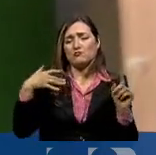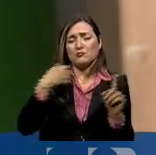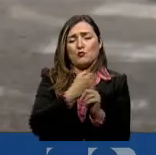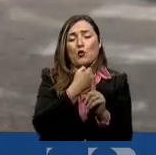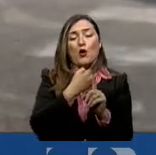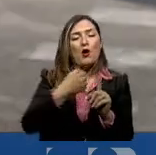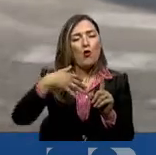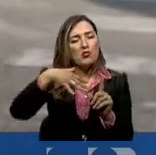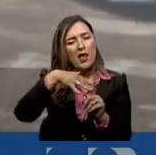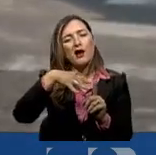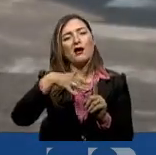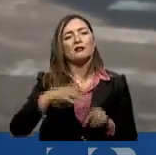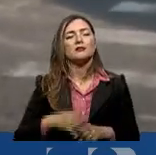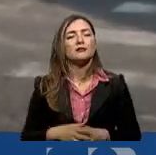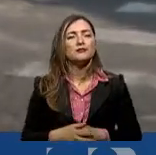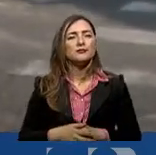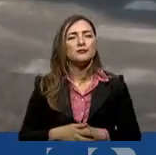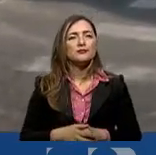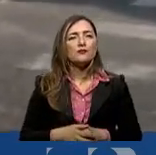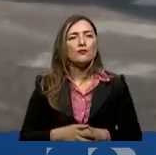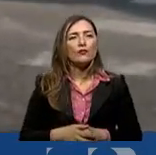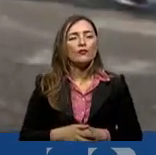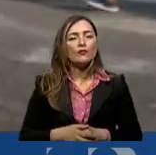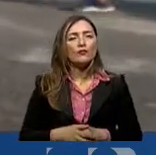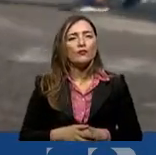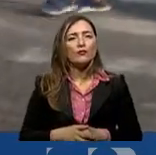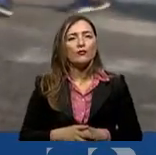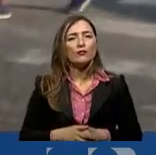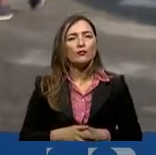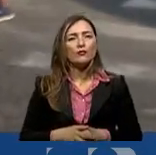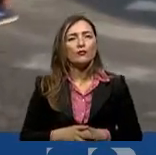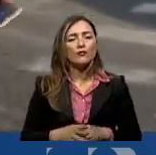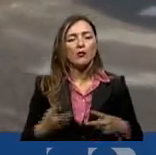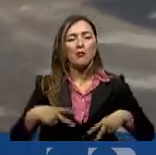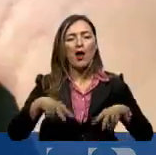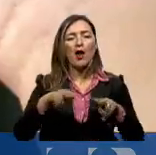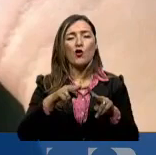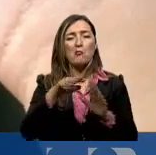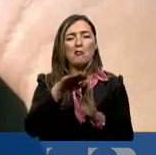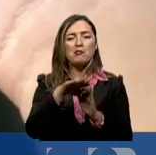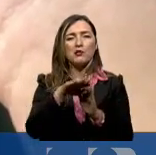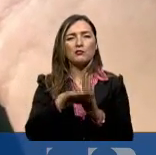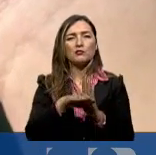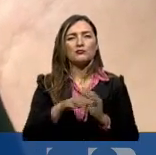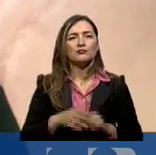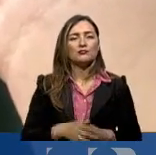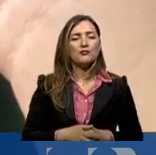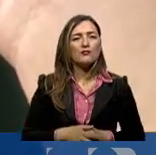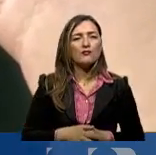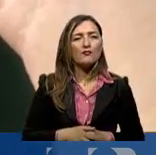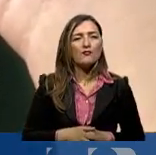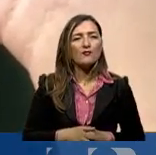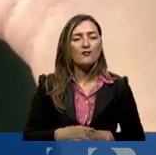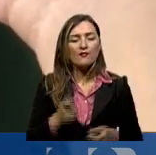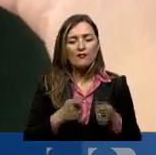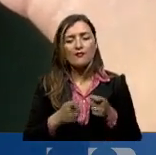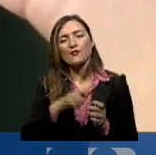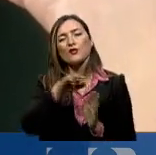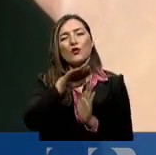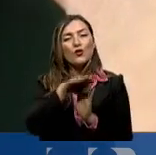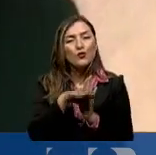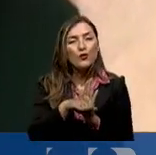ha hecho que varios propietarios reduzcan significativamente el valor de sus ventas. Y lamentablemente han bajado las